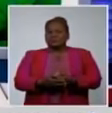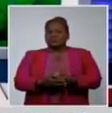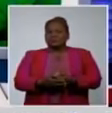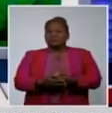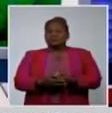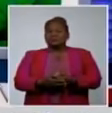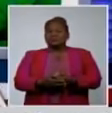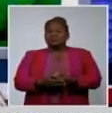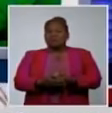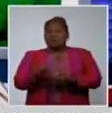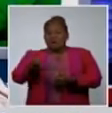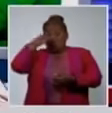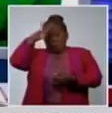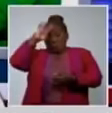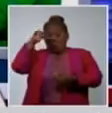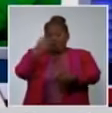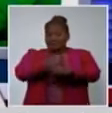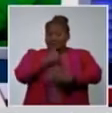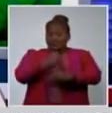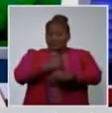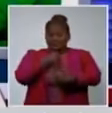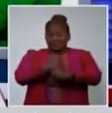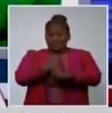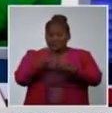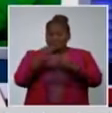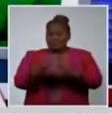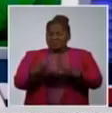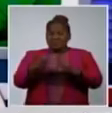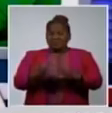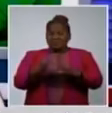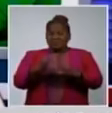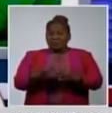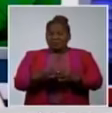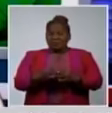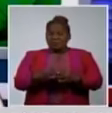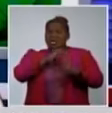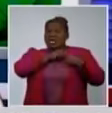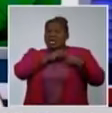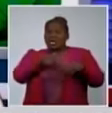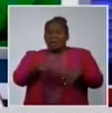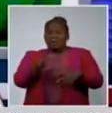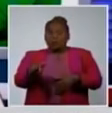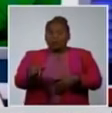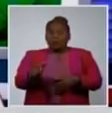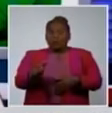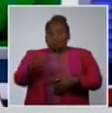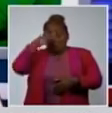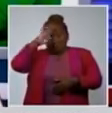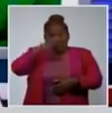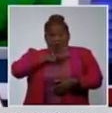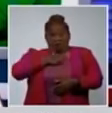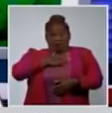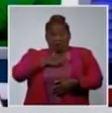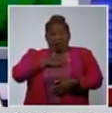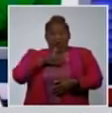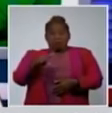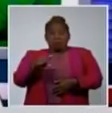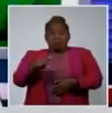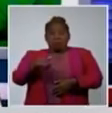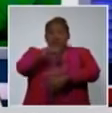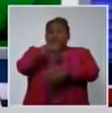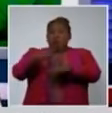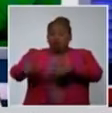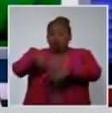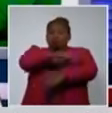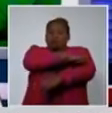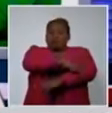lo cual cuba ha trabajado por ejemplo incluso por emisoras extranjeras y sólo la norteamericana se pone